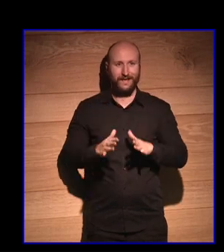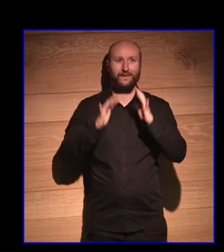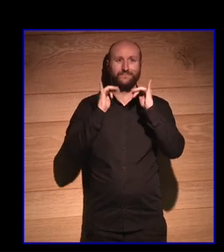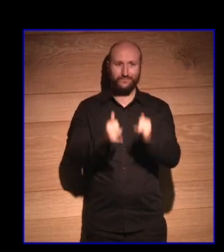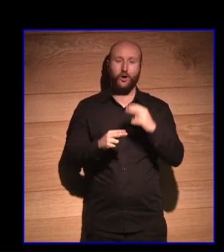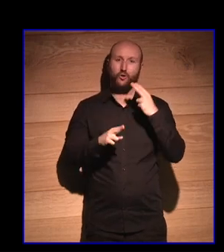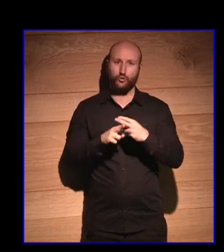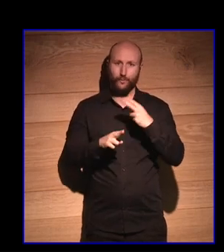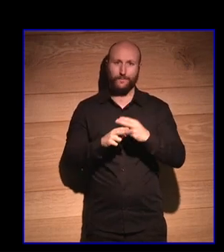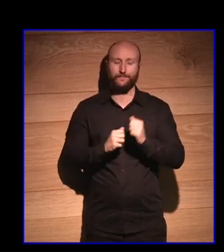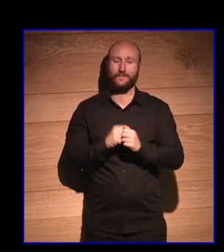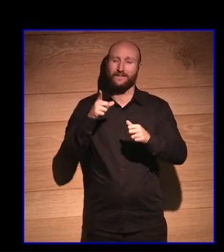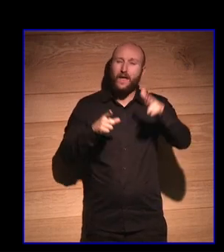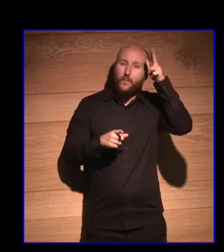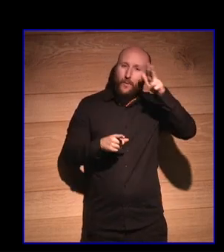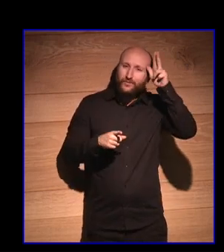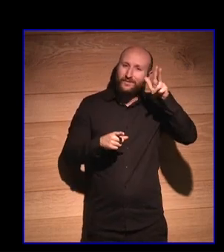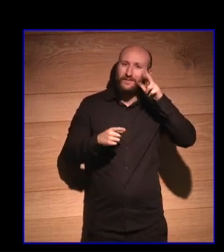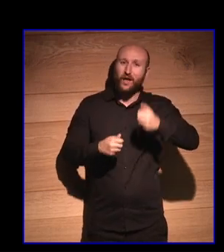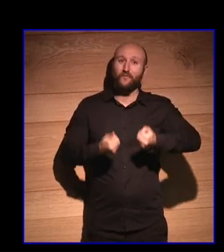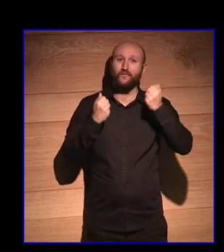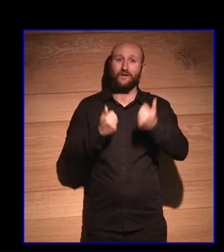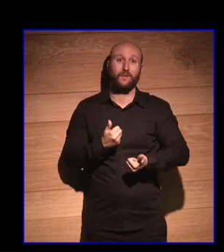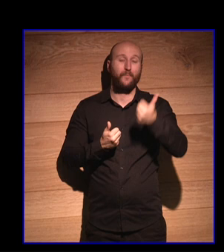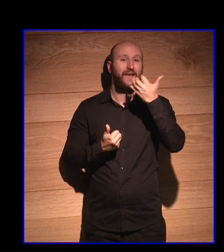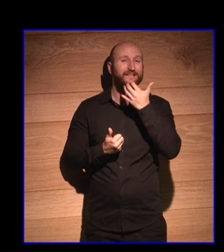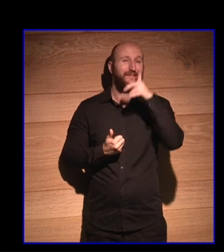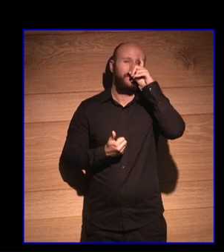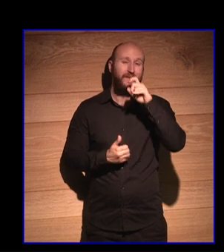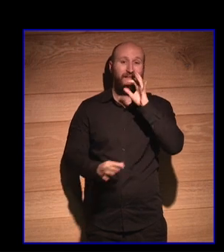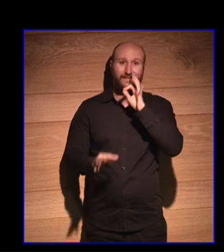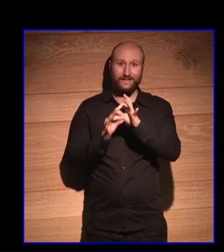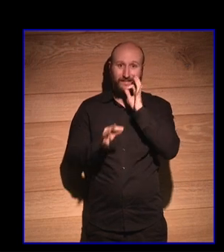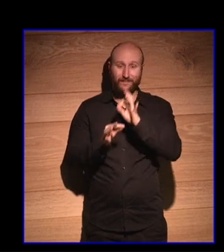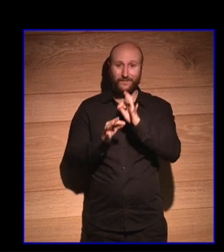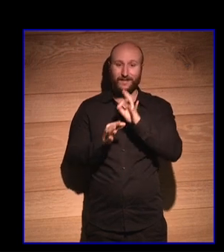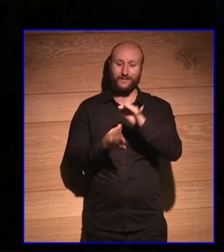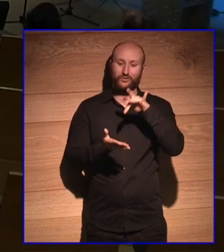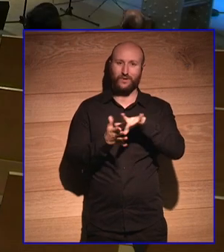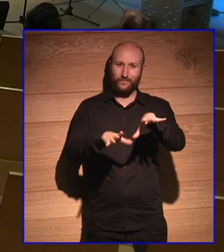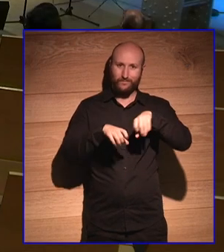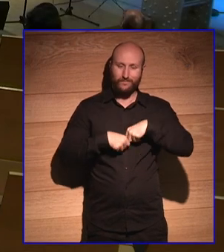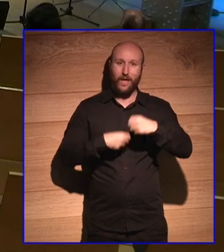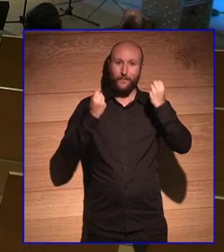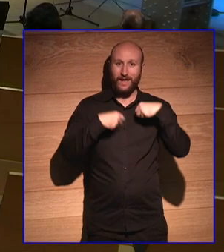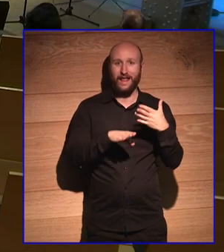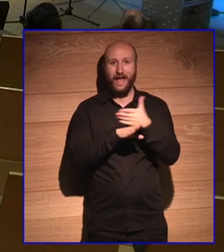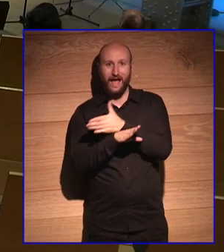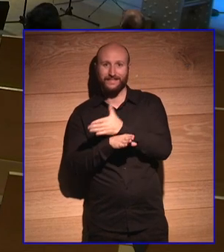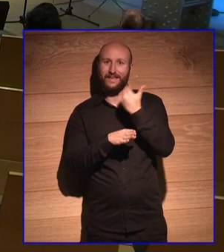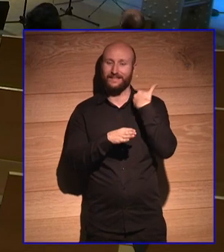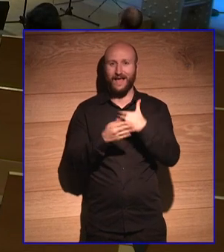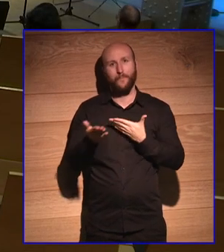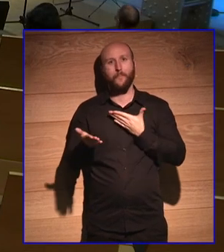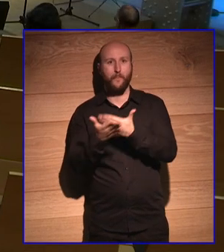esta hipótesis gana fuerza si tenemos en cuenta que ya desde septiembre antes de tomar posesión como como becaria se habían hecho estas